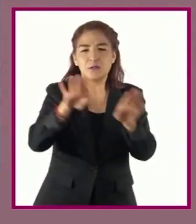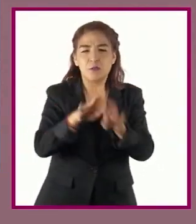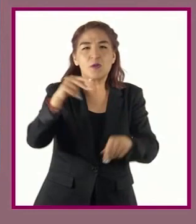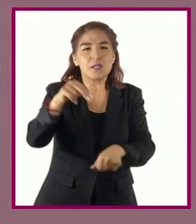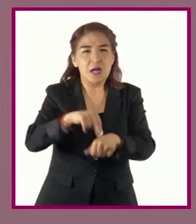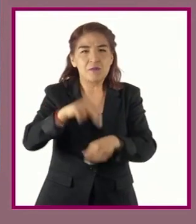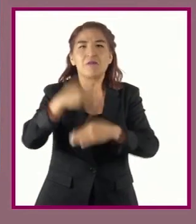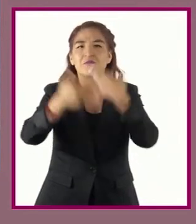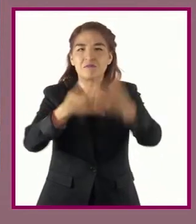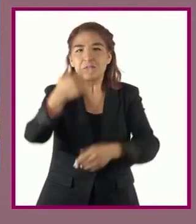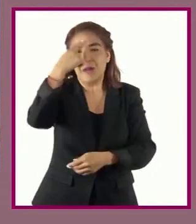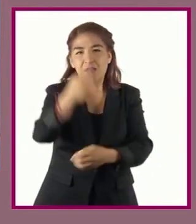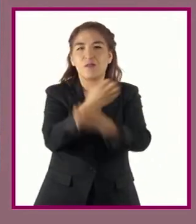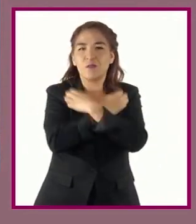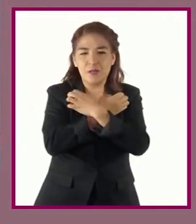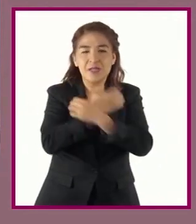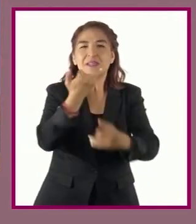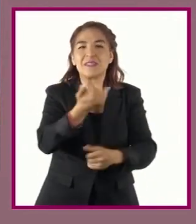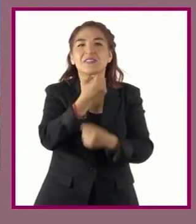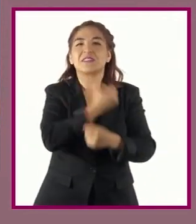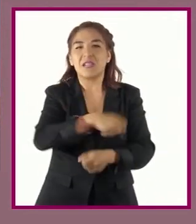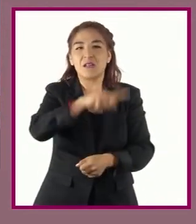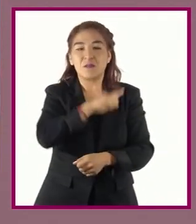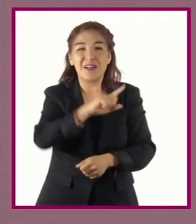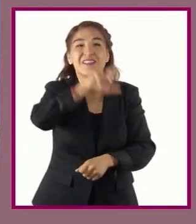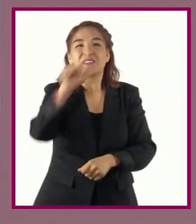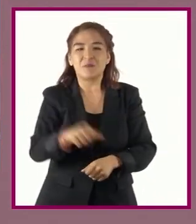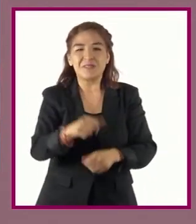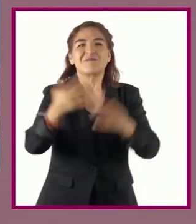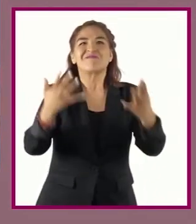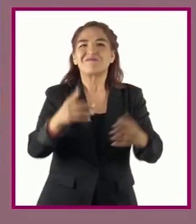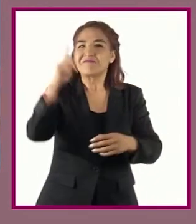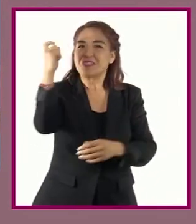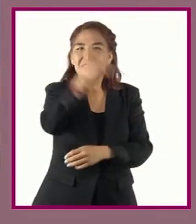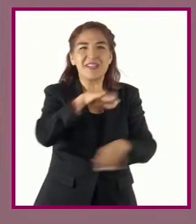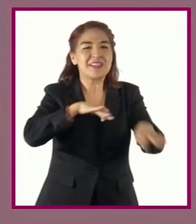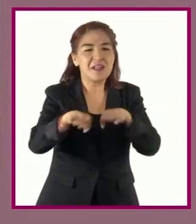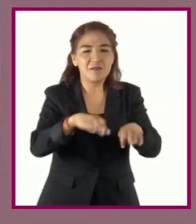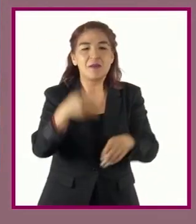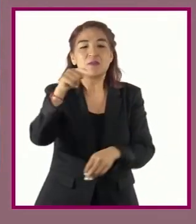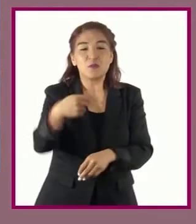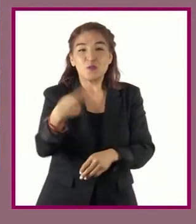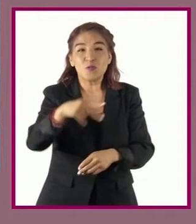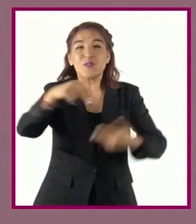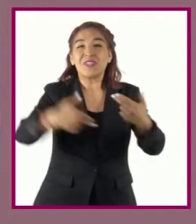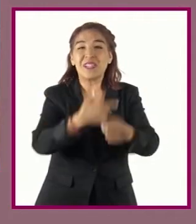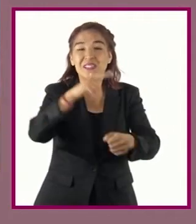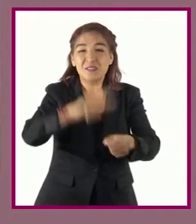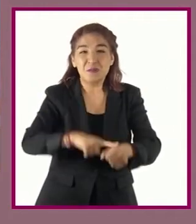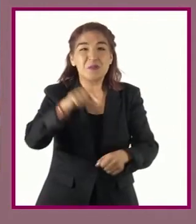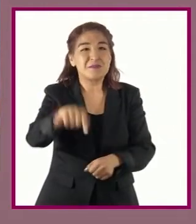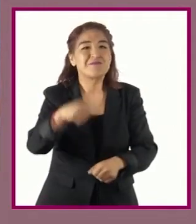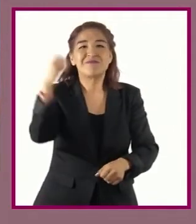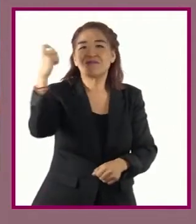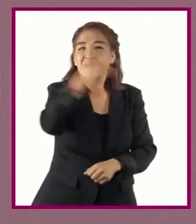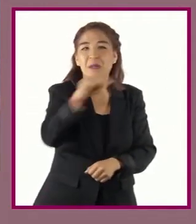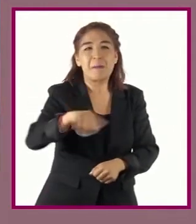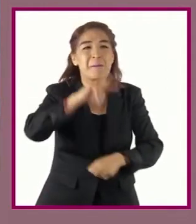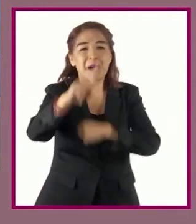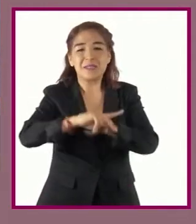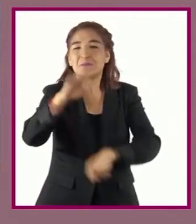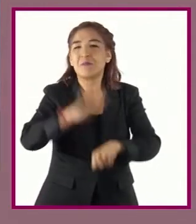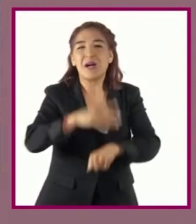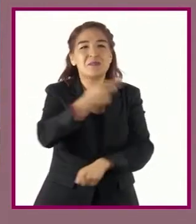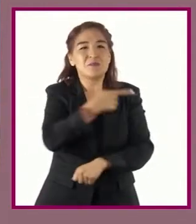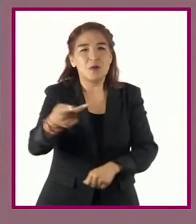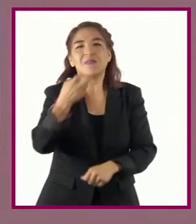salud, pero se estancó económicamente al grado de convertirse en una de las naciones más pobres del mundo. Esta situación explica las